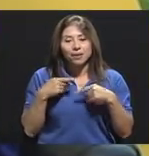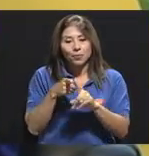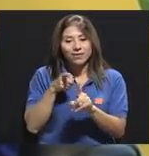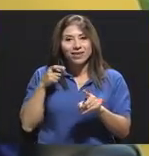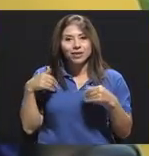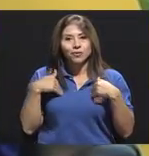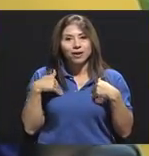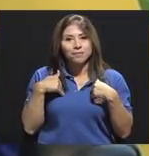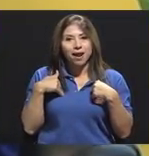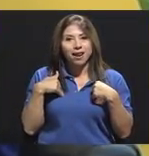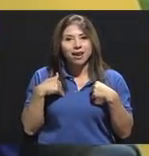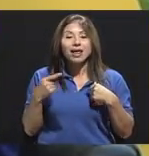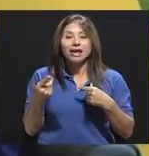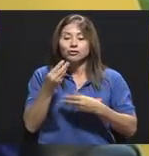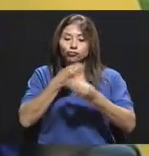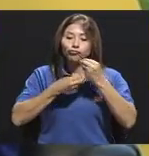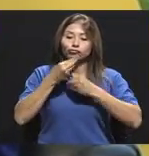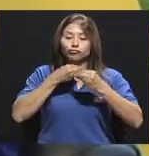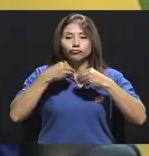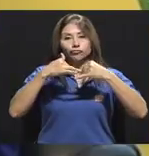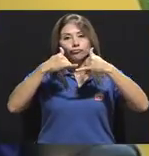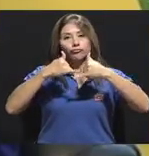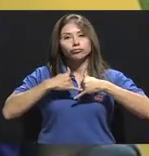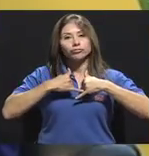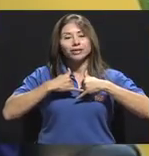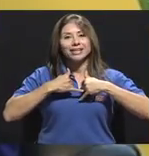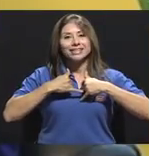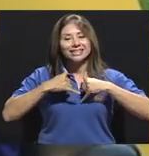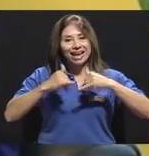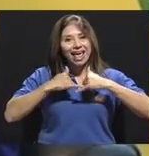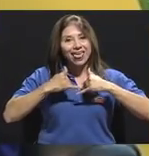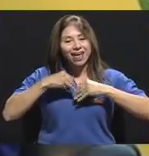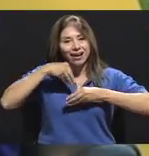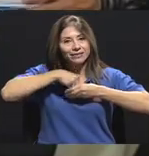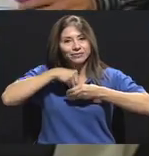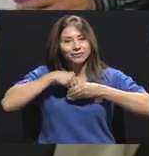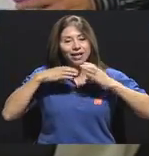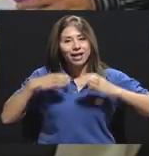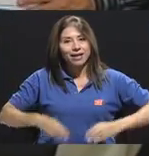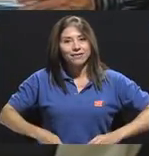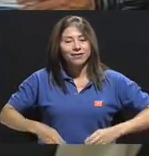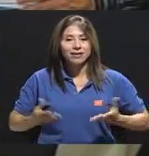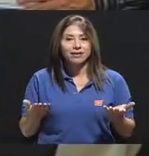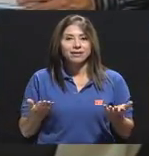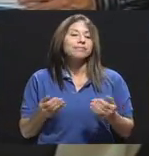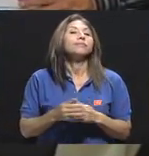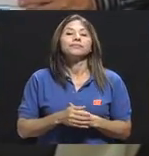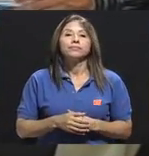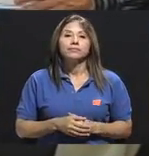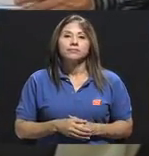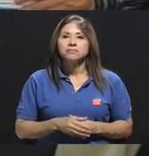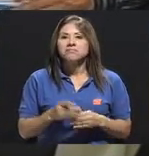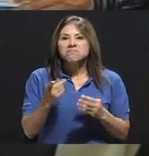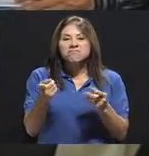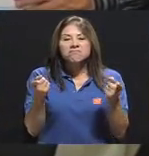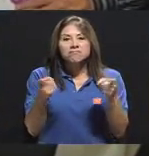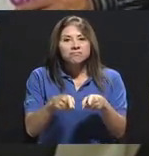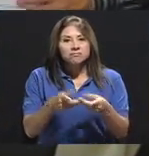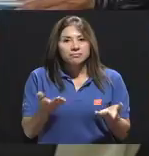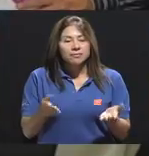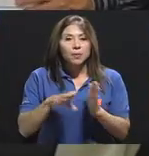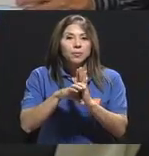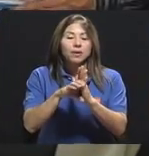tienden a quedar adheridas a las paredes de nuestras arterias eso lo iba a comentar eh Qué pasa cuando ese